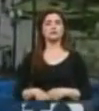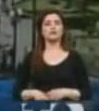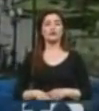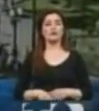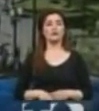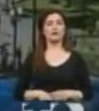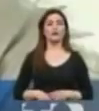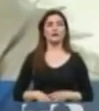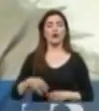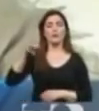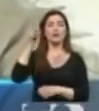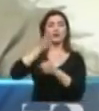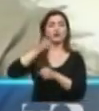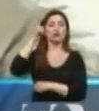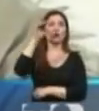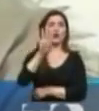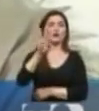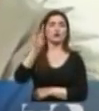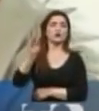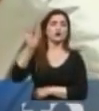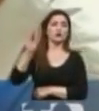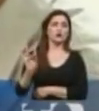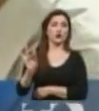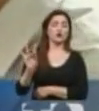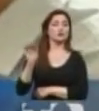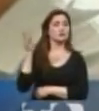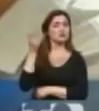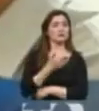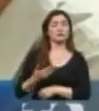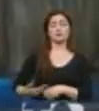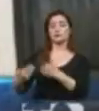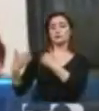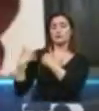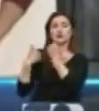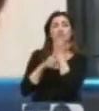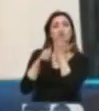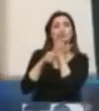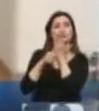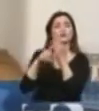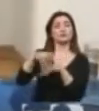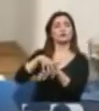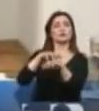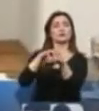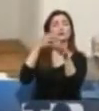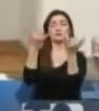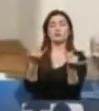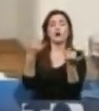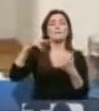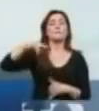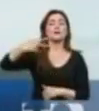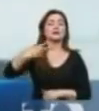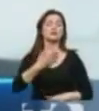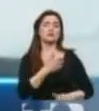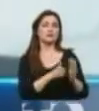apenas este martes con el decreto 478. El presidente Lenín Moreno le encargaba el Ministerio de Agricultura a la hasta entonces